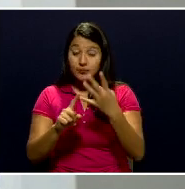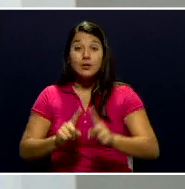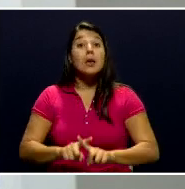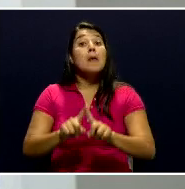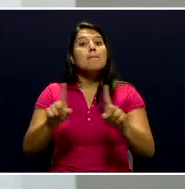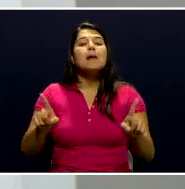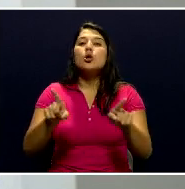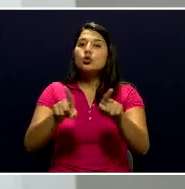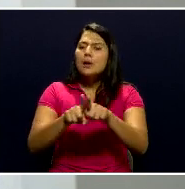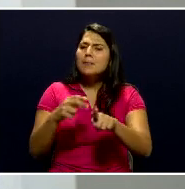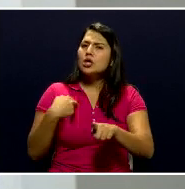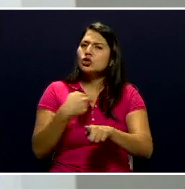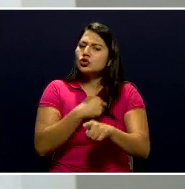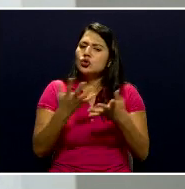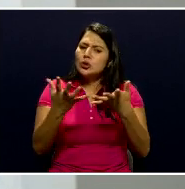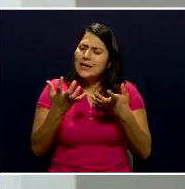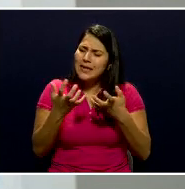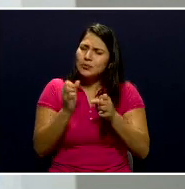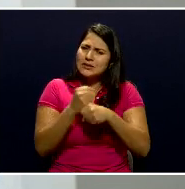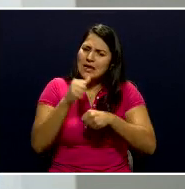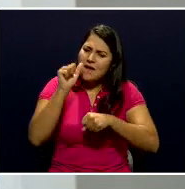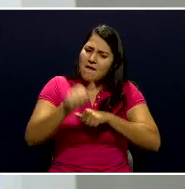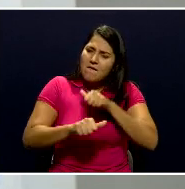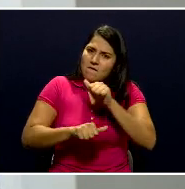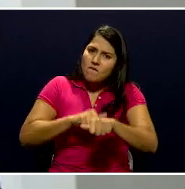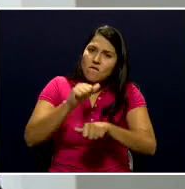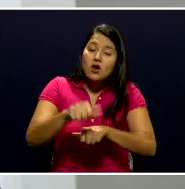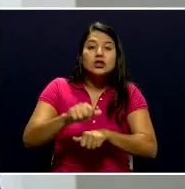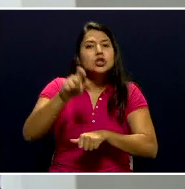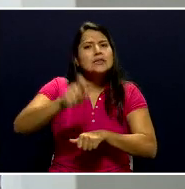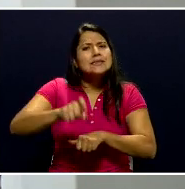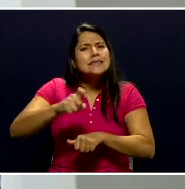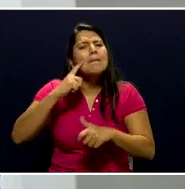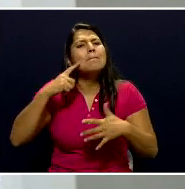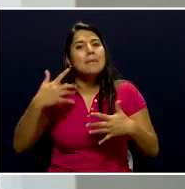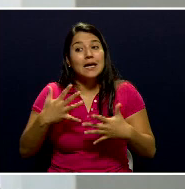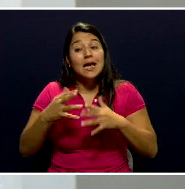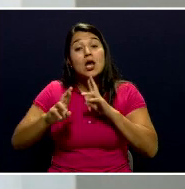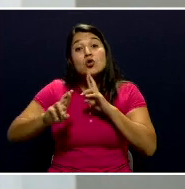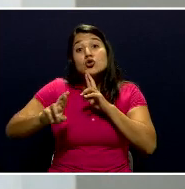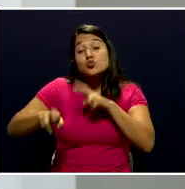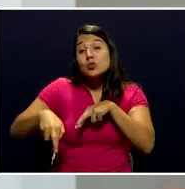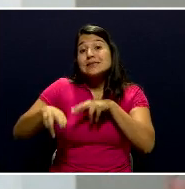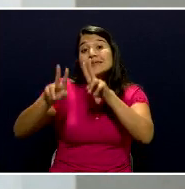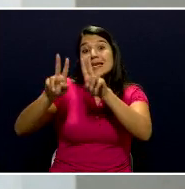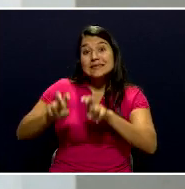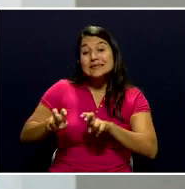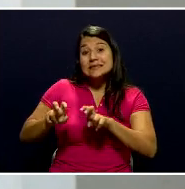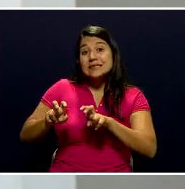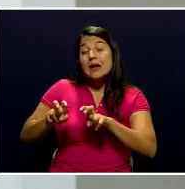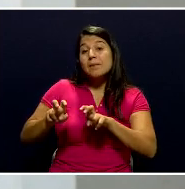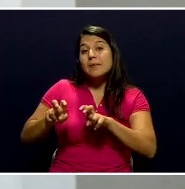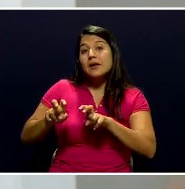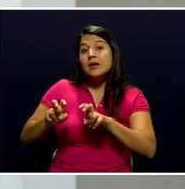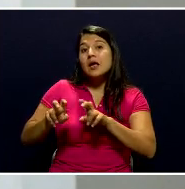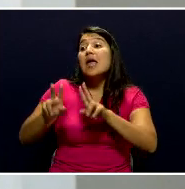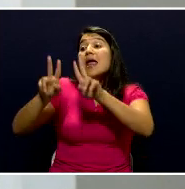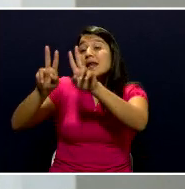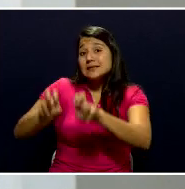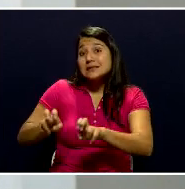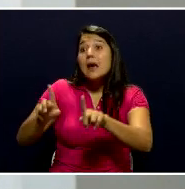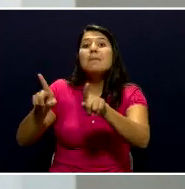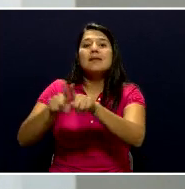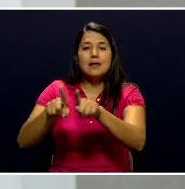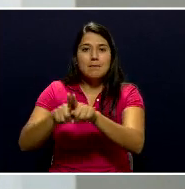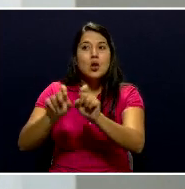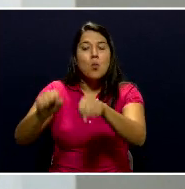embargo, también haremos todos los esfuerzos necesarios para que la prueba esté disponible en hospitales más alejados del país,